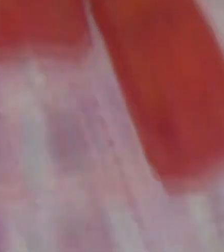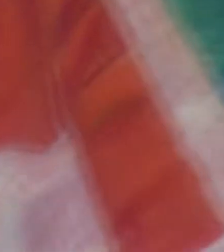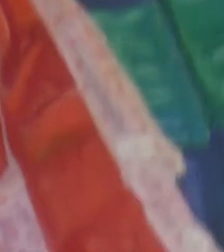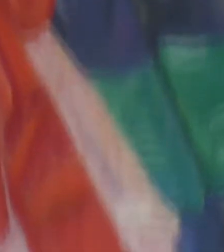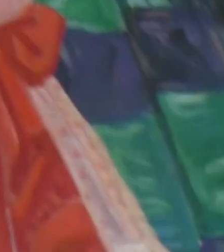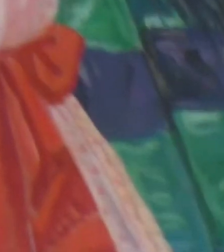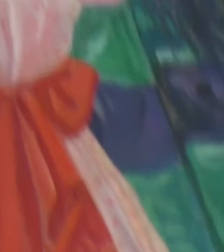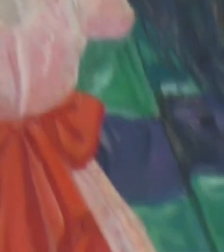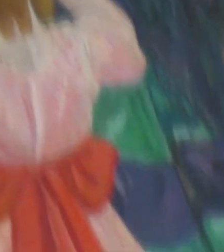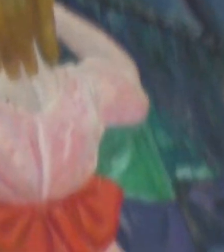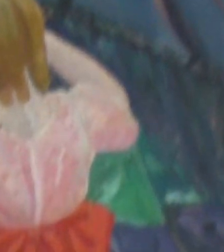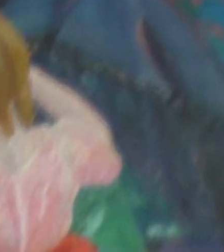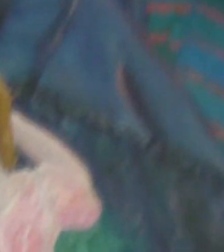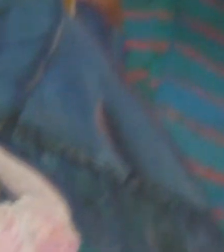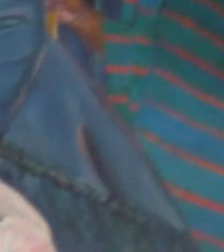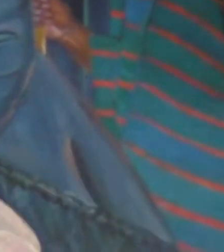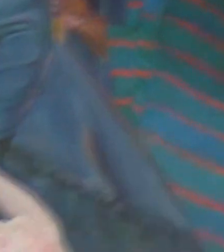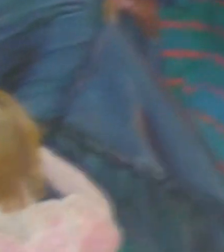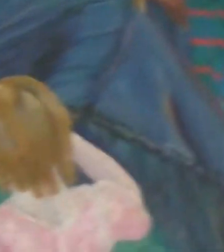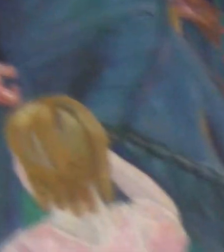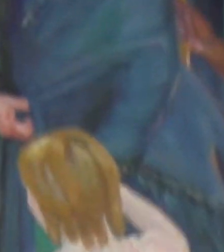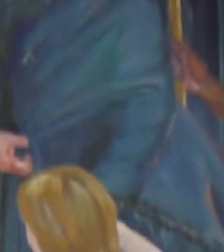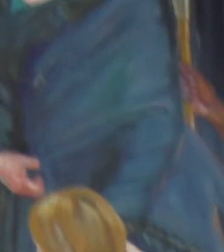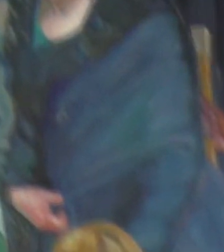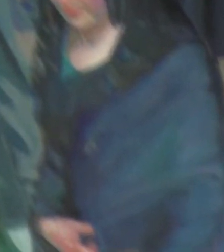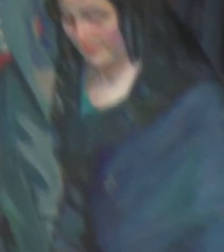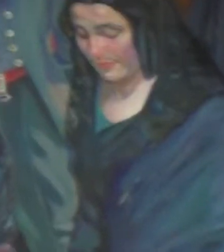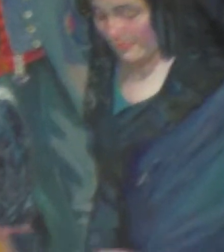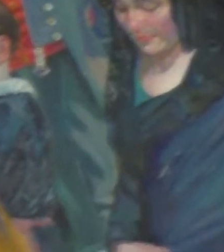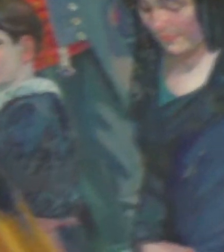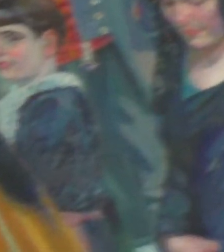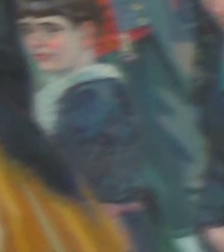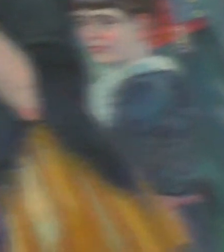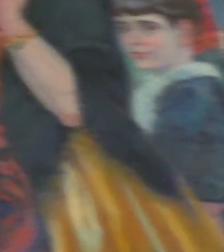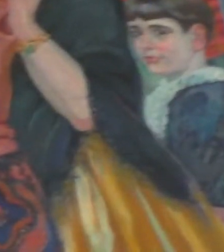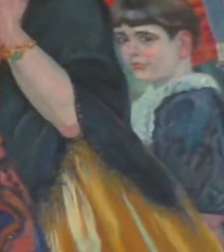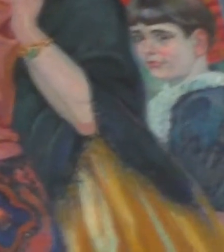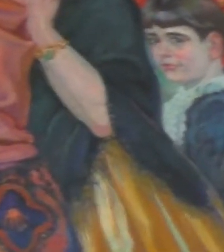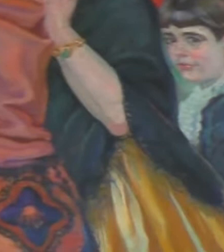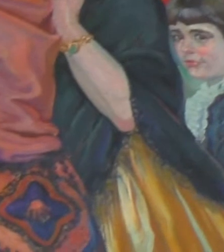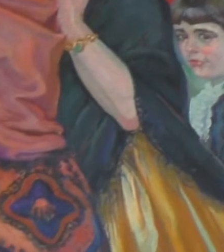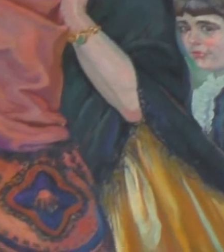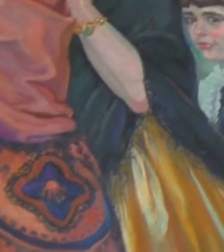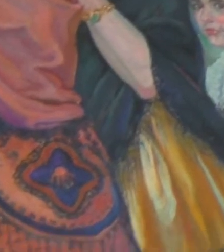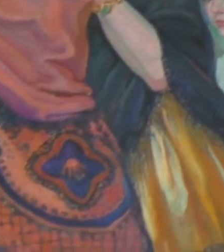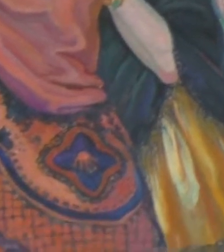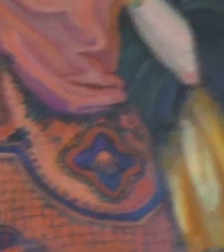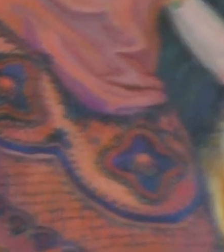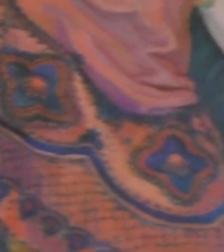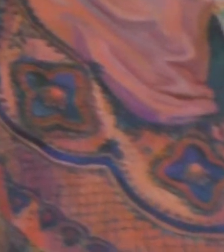que se originen en el cumplimiento de su función pública en el exterior del país queremos resaltar